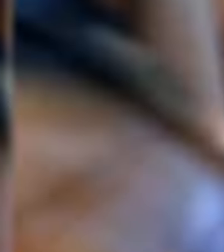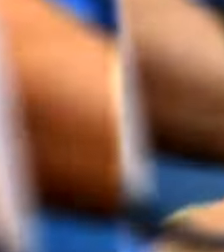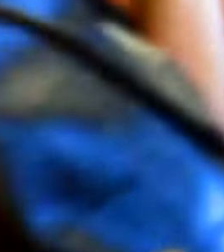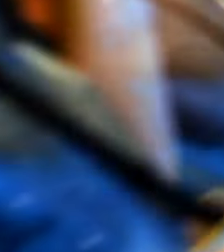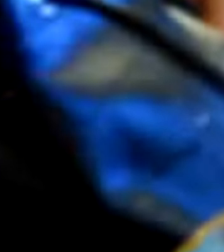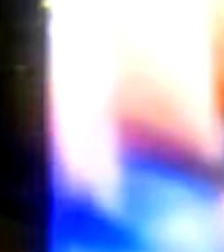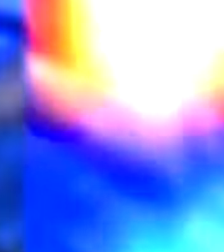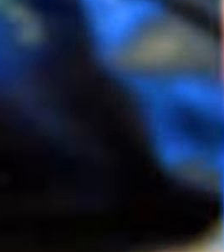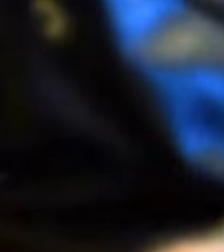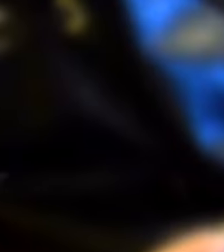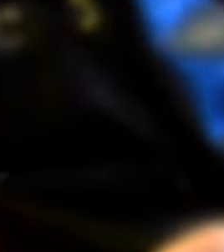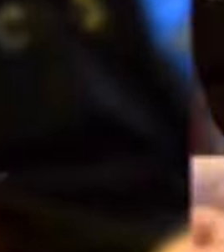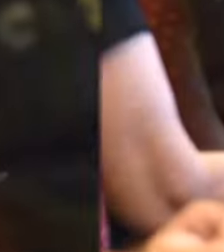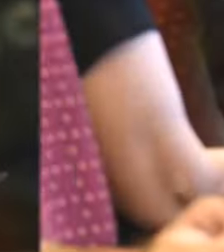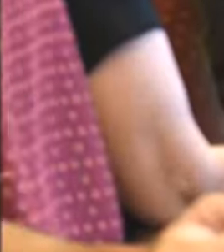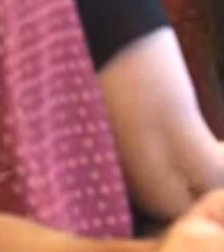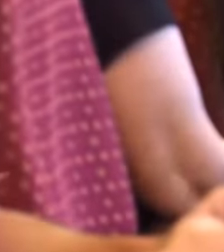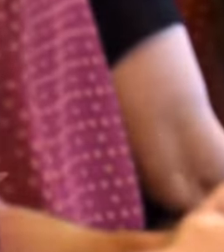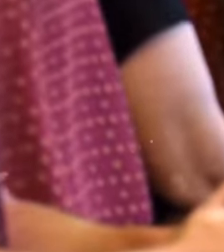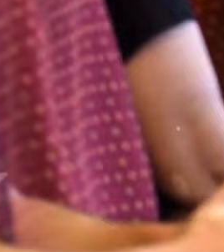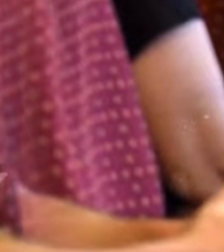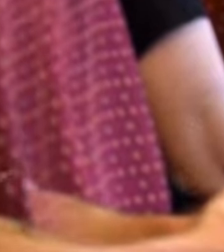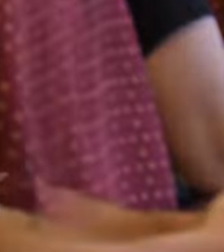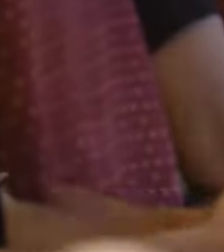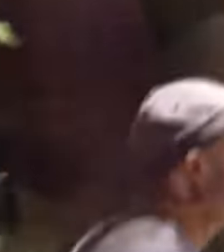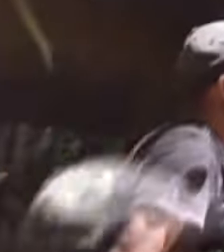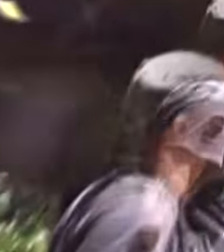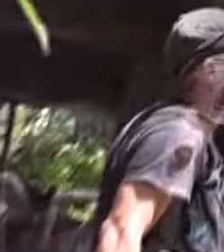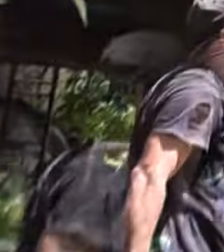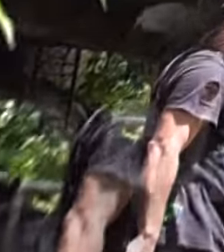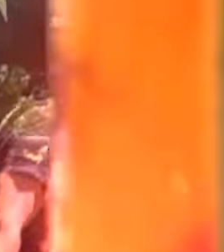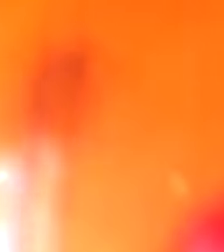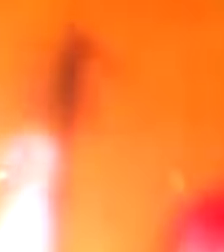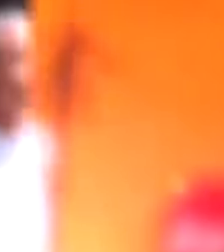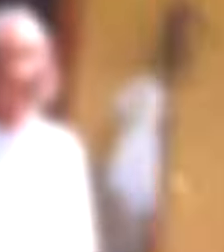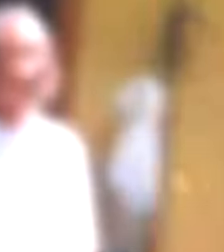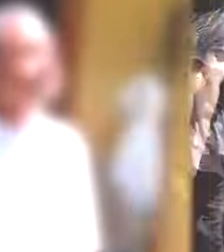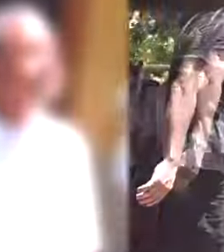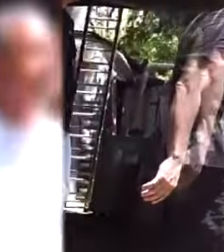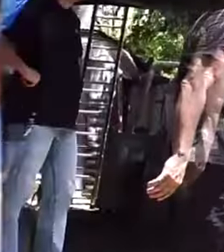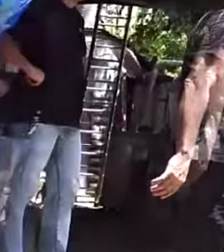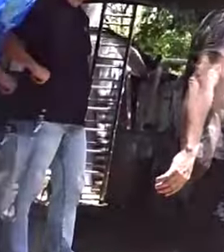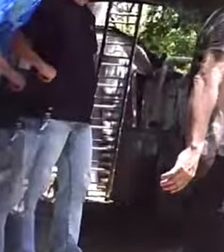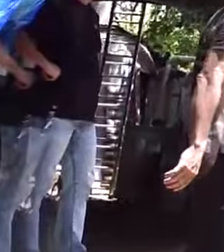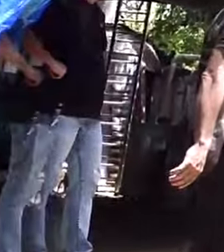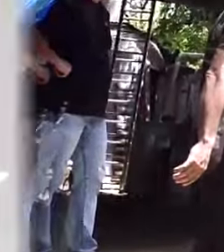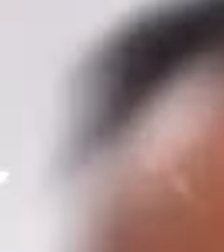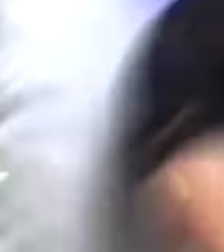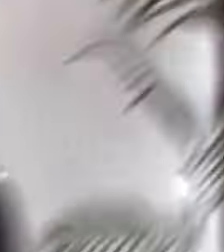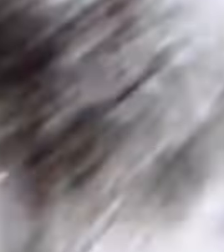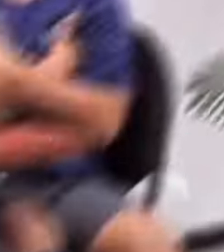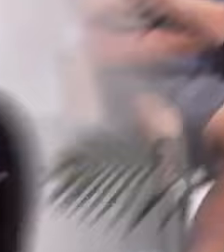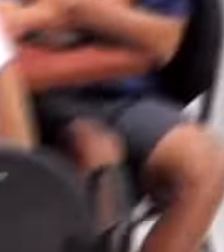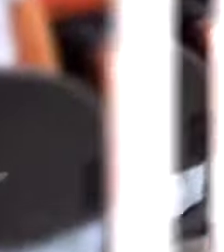La naturaleza nos golpeó nuevamente. El huracán Fiona nos hizo revivir la pesadilla que vivimos hace 5 años, pero esta